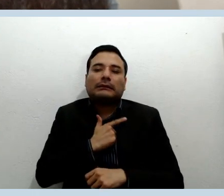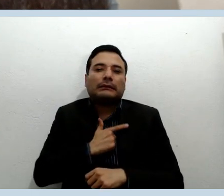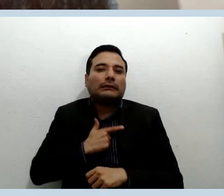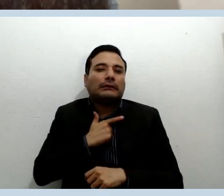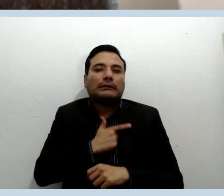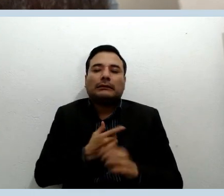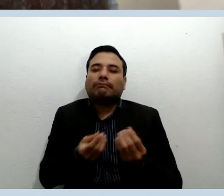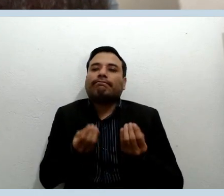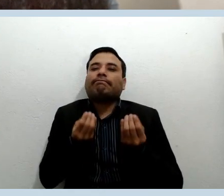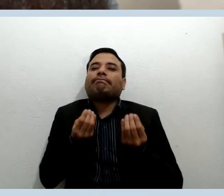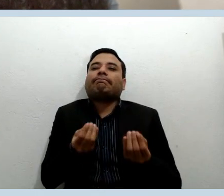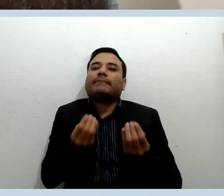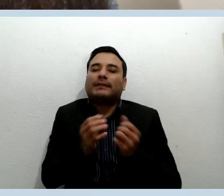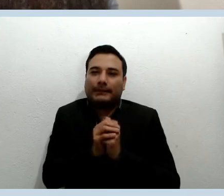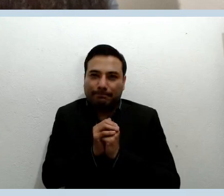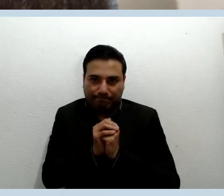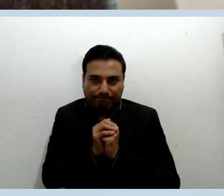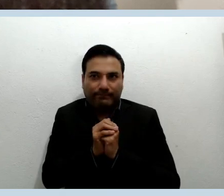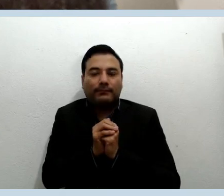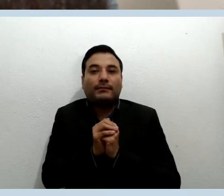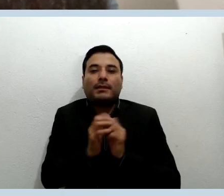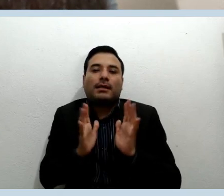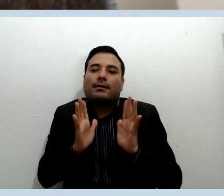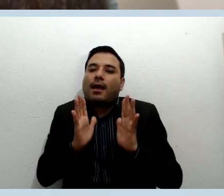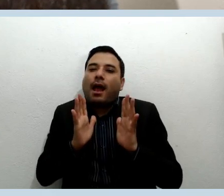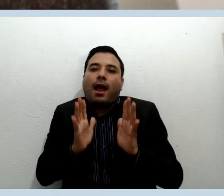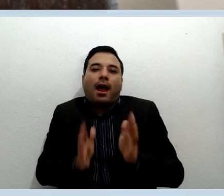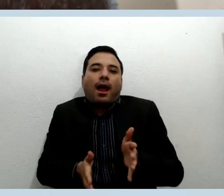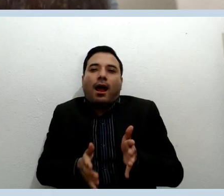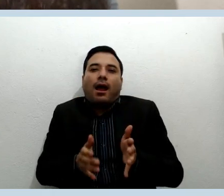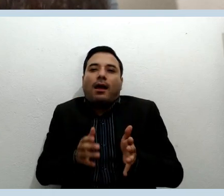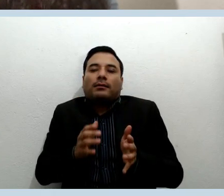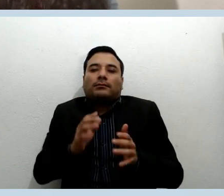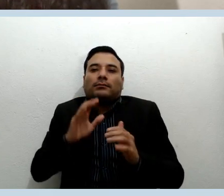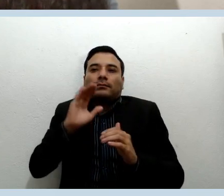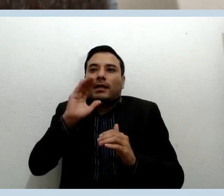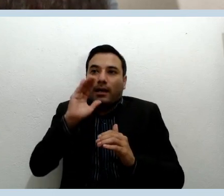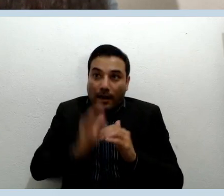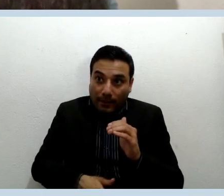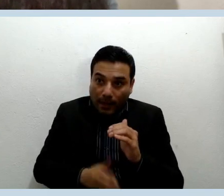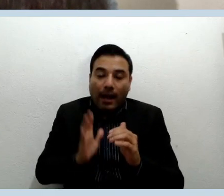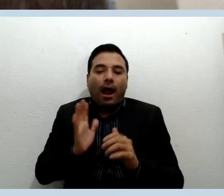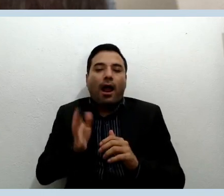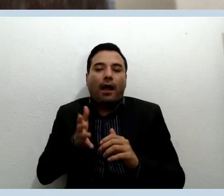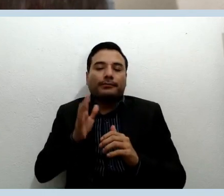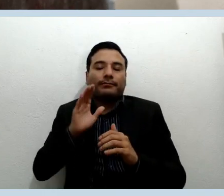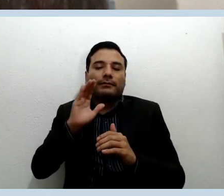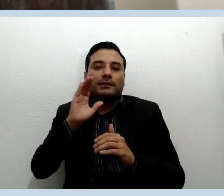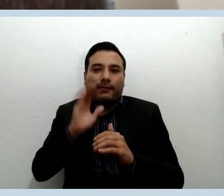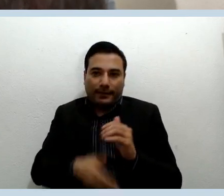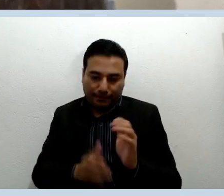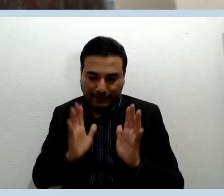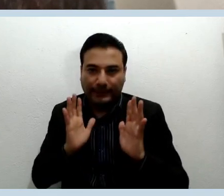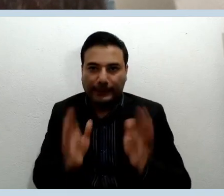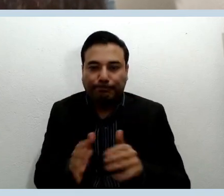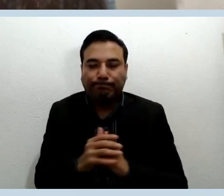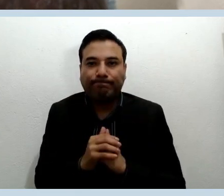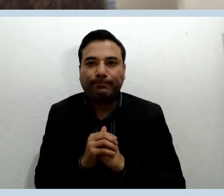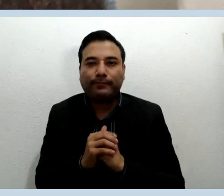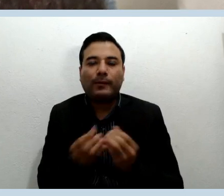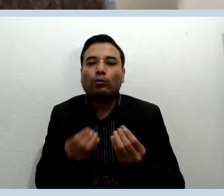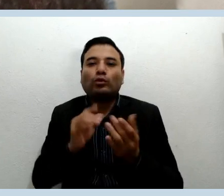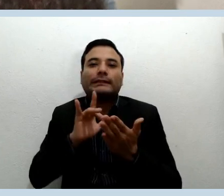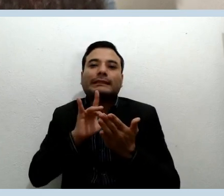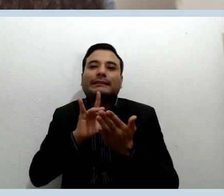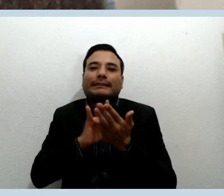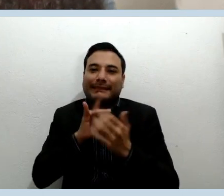eh Ya nos estamos acercando al final es pregunta Sí ya ya nos estamos acercando al final Okay Eh Muchísimas